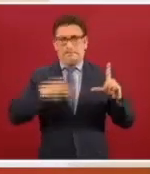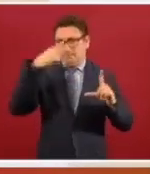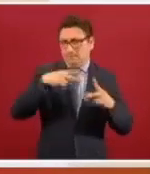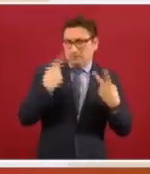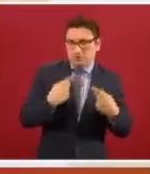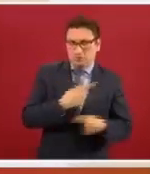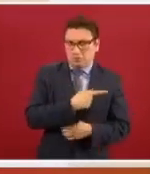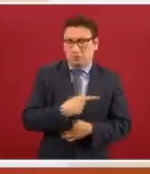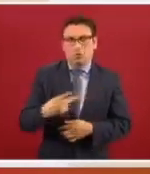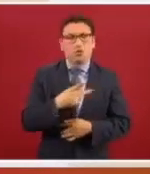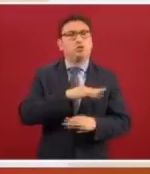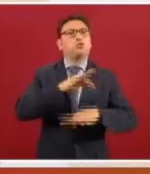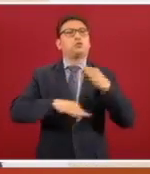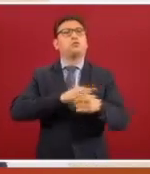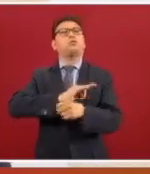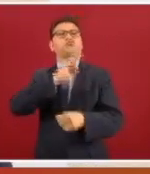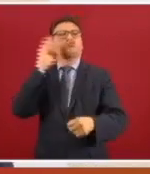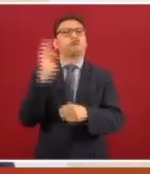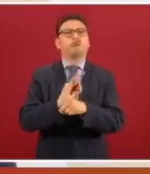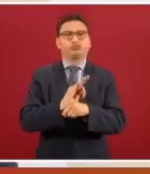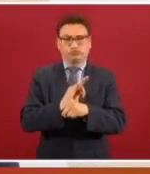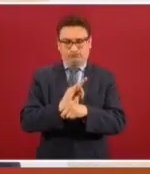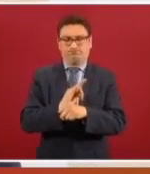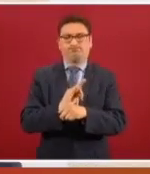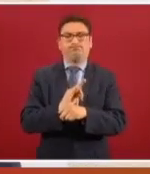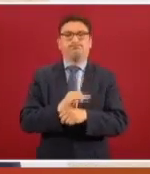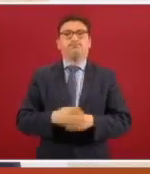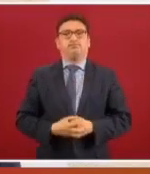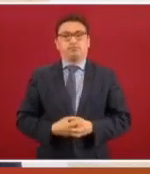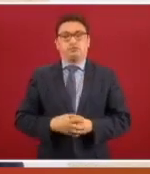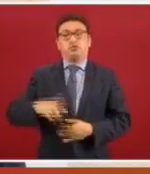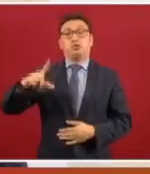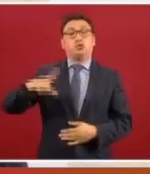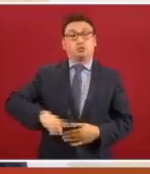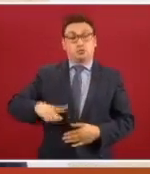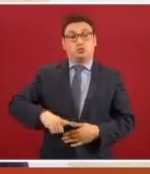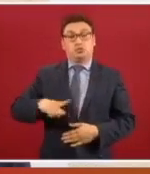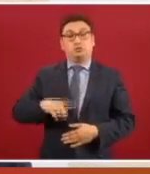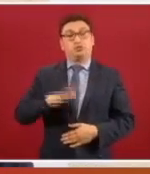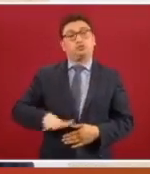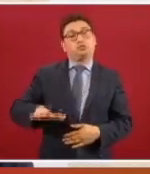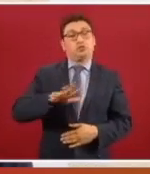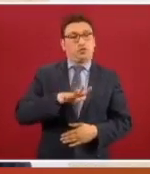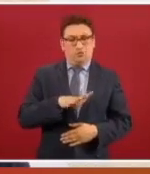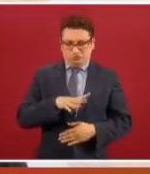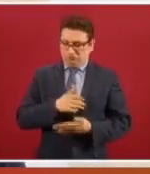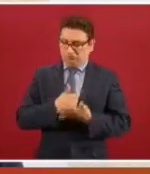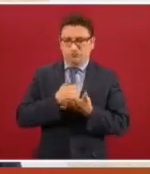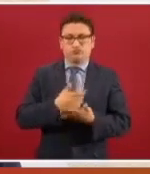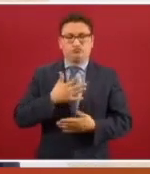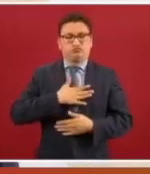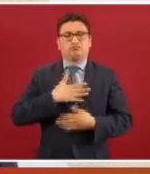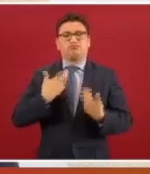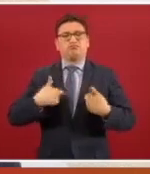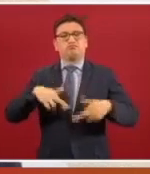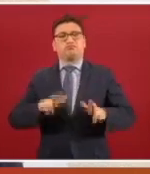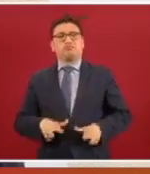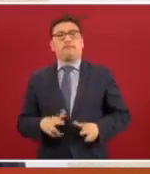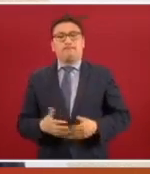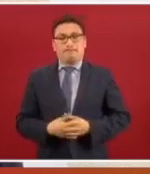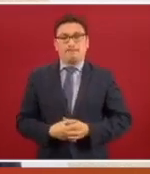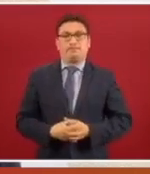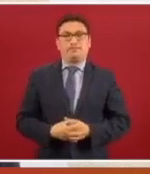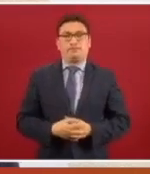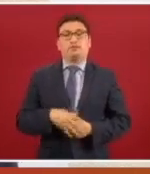ya cuentan con protección y amparo del gobierno que represento y de